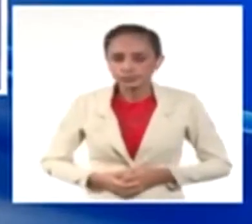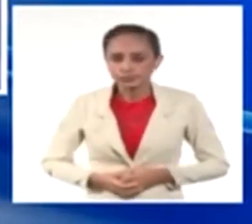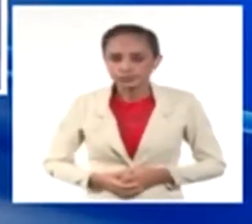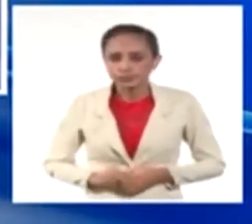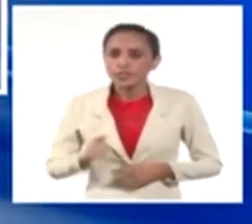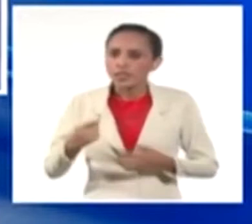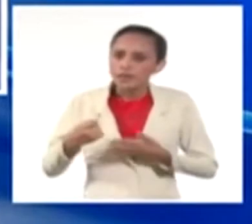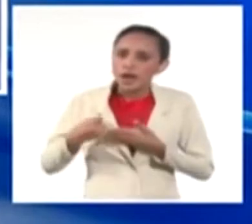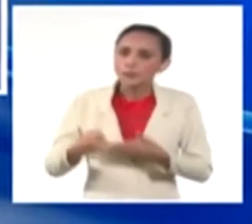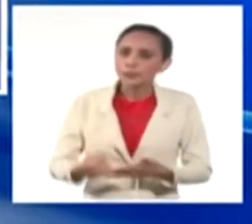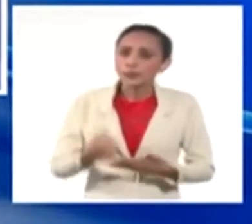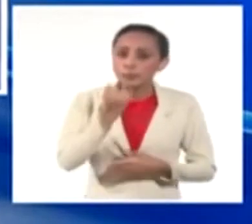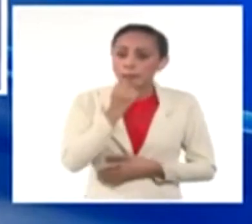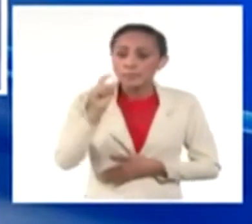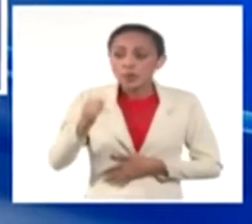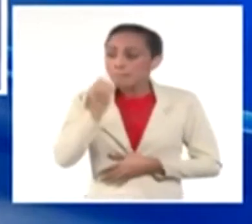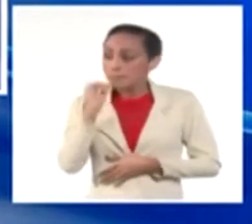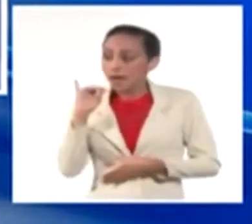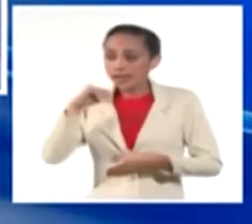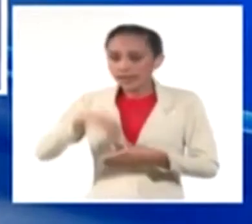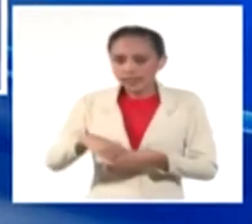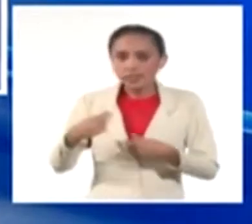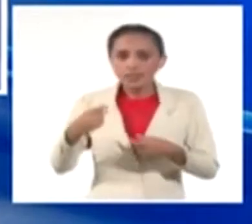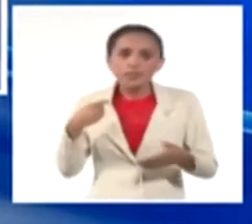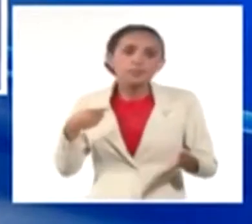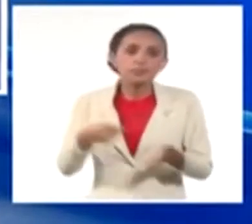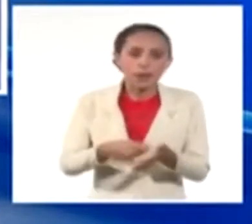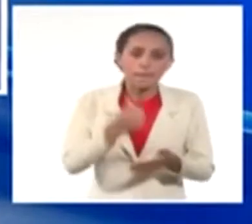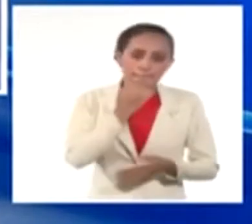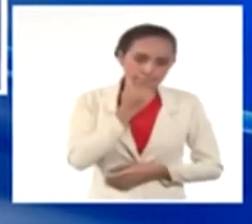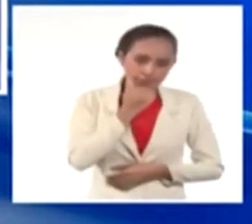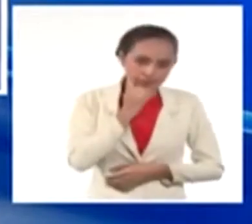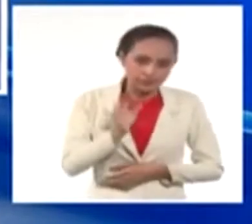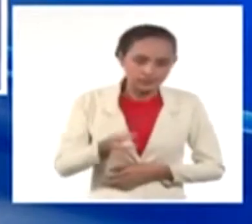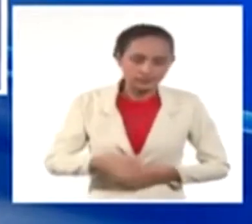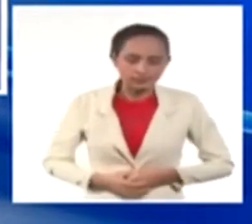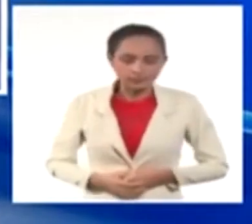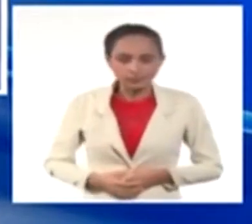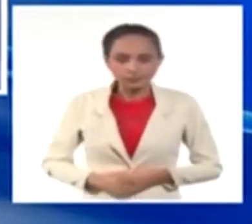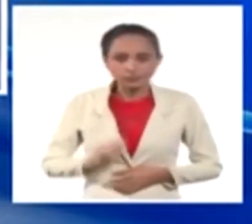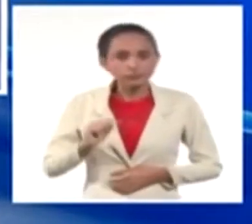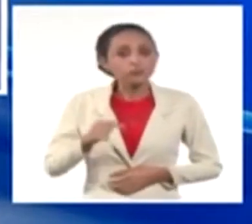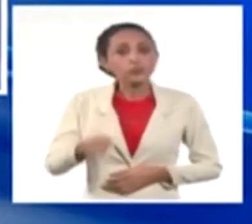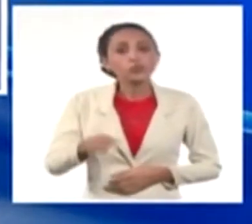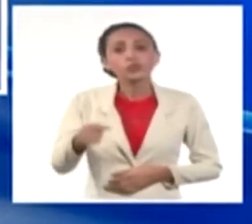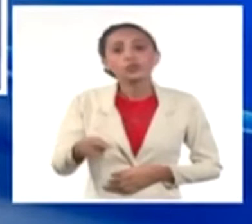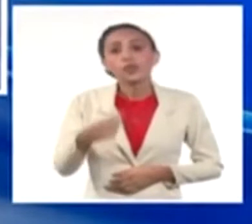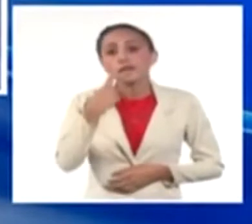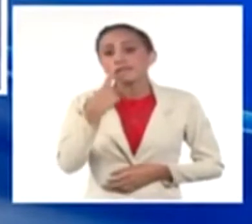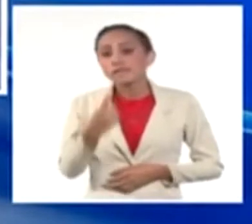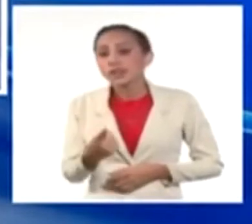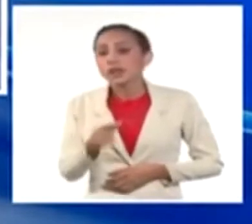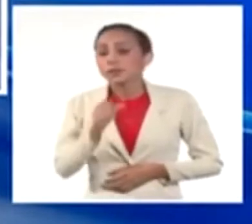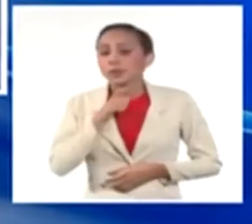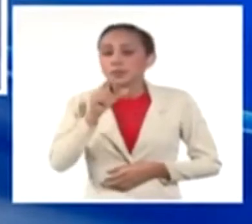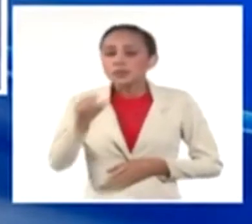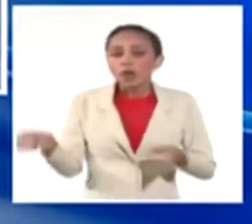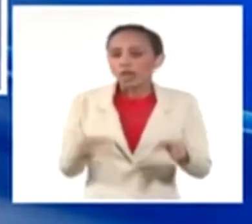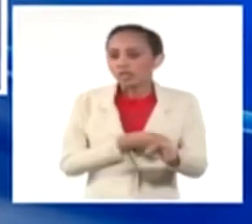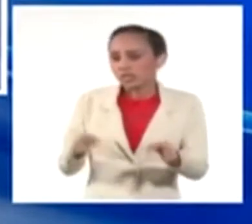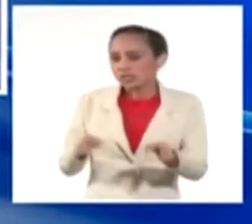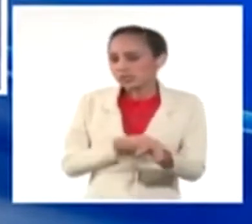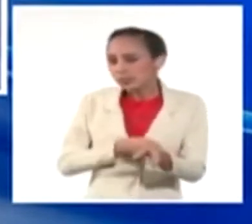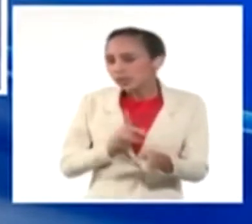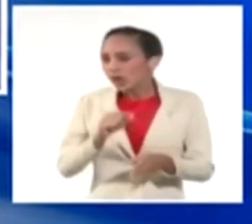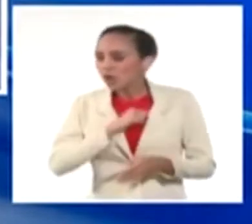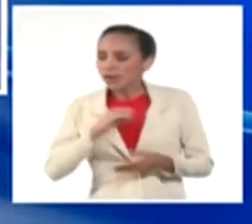más quien más ingrese, enfrentar con rigor y sistemáticamente las conductas de indisciplina y evasión